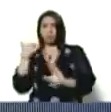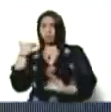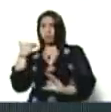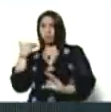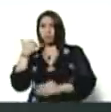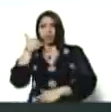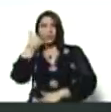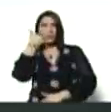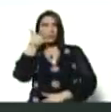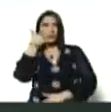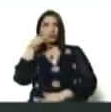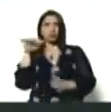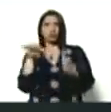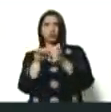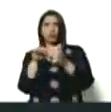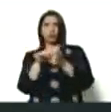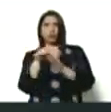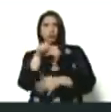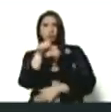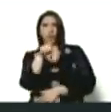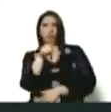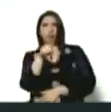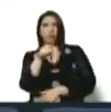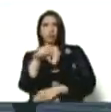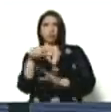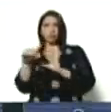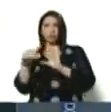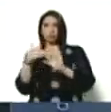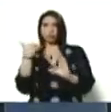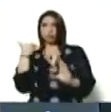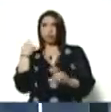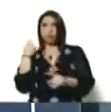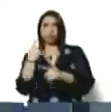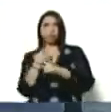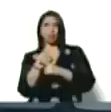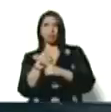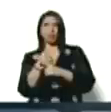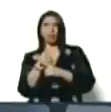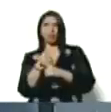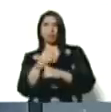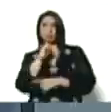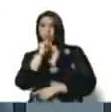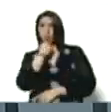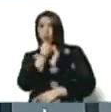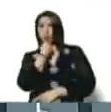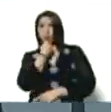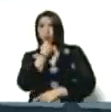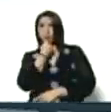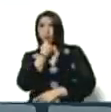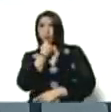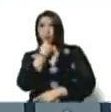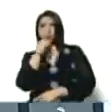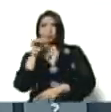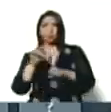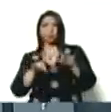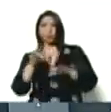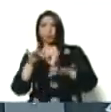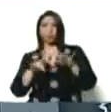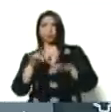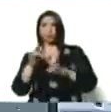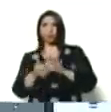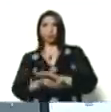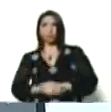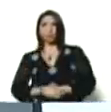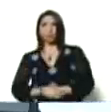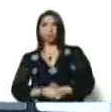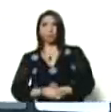SMS, donde usted recibirá un código que debe ser introducido. Ya tenemos el código aquí y lo incorporamos a la